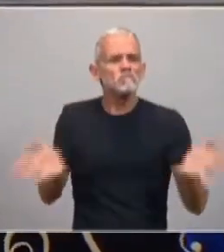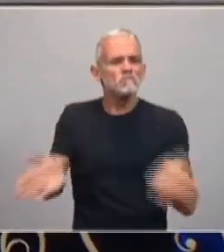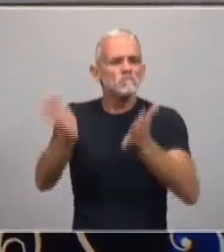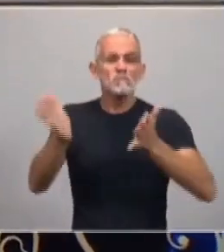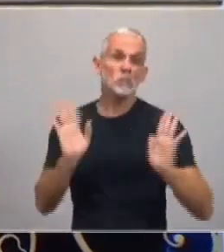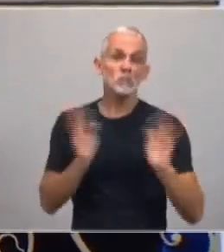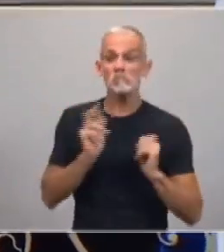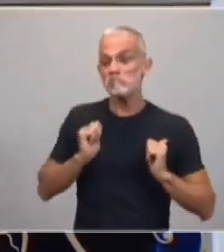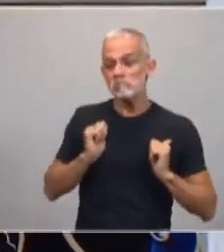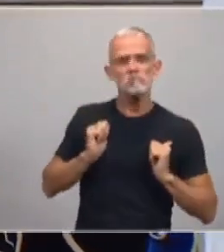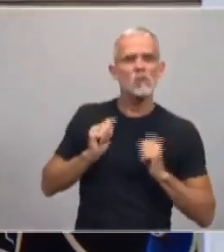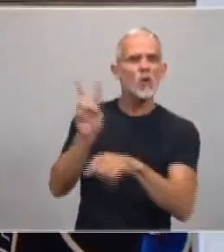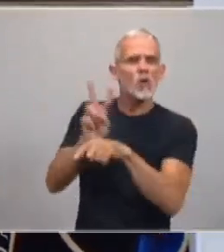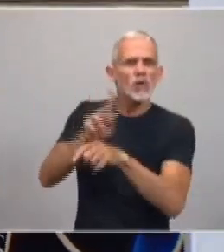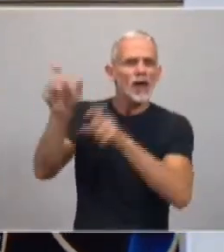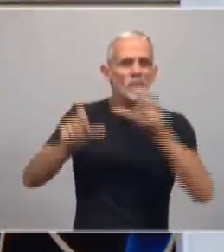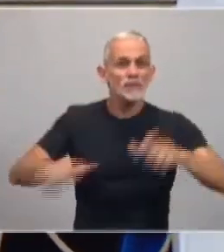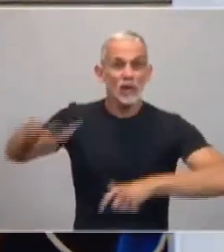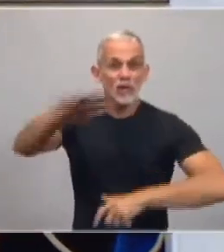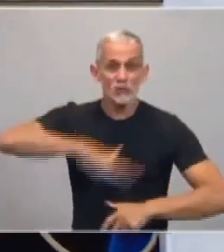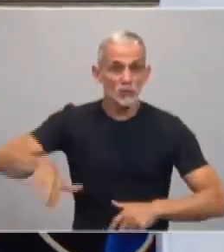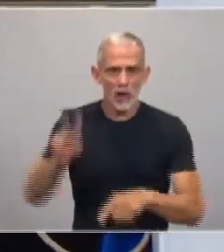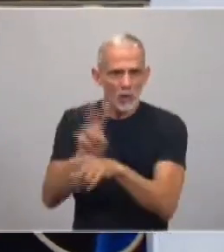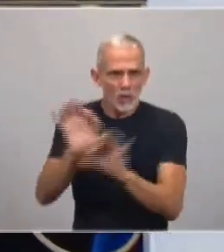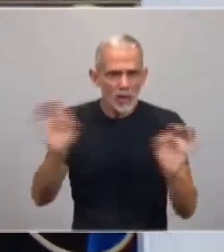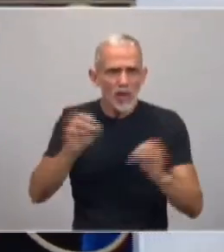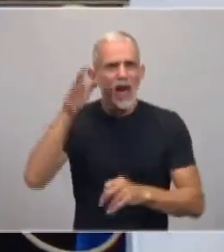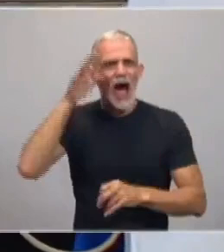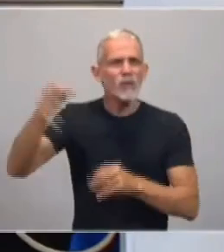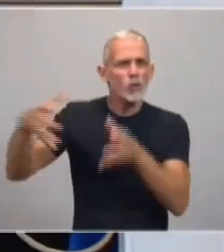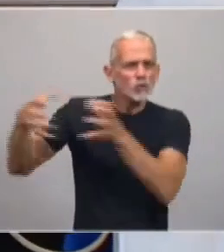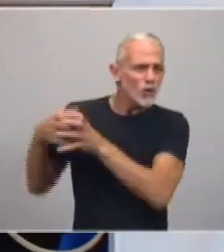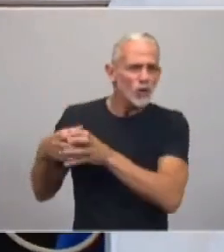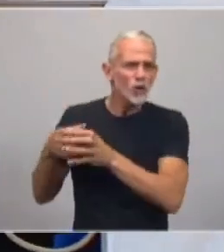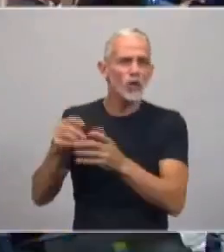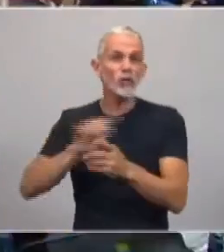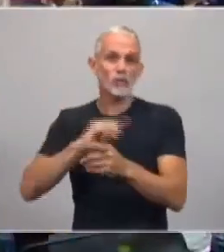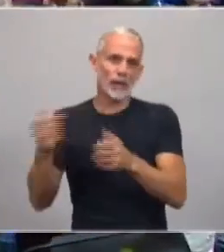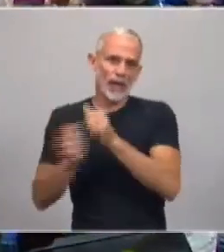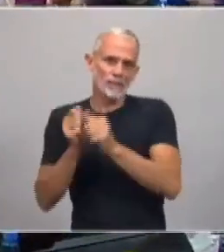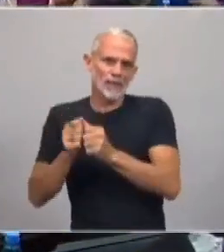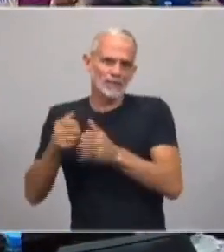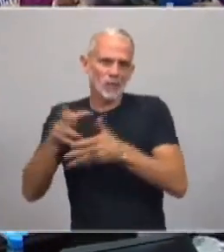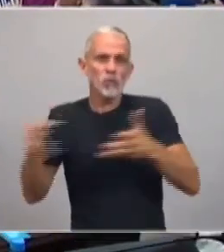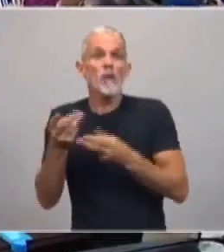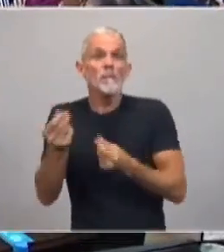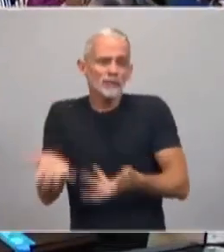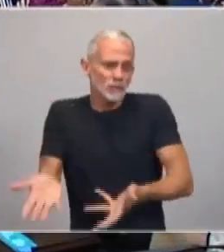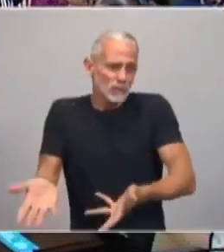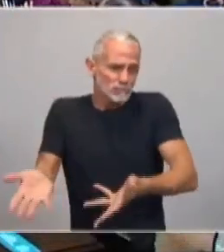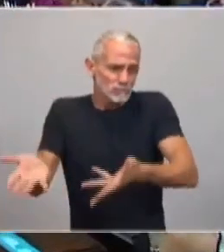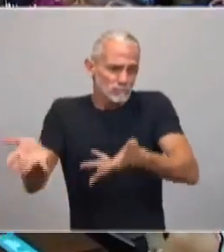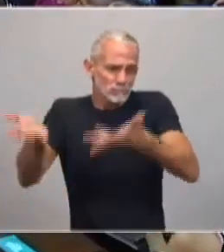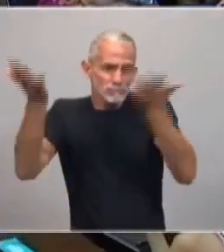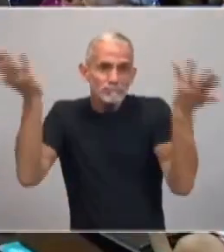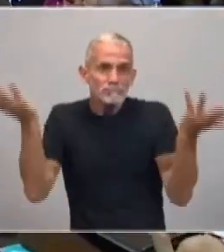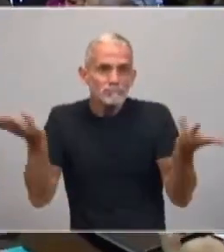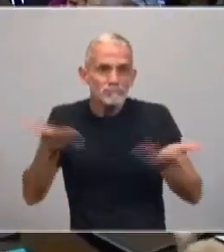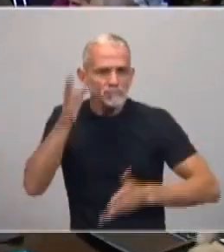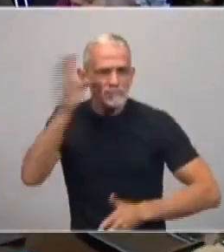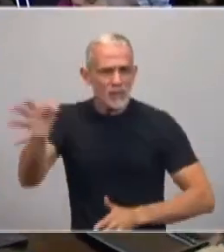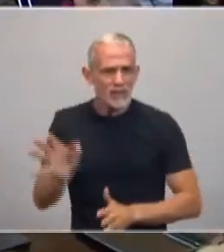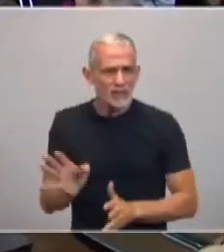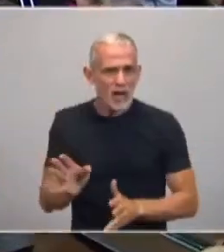dejar de cuidar y proteger a la sociedad de los abusos de los sectores concentrados. Fue así que los precios se descontrolaron por